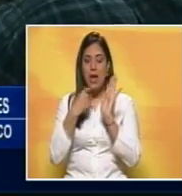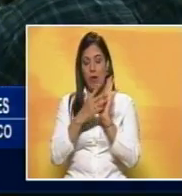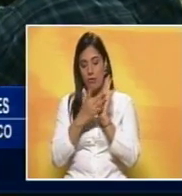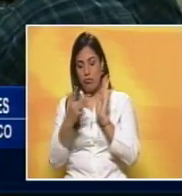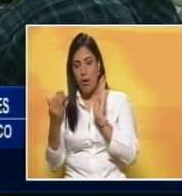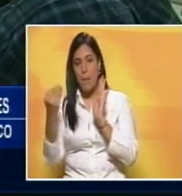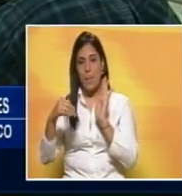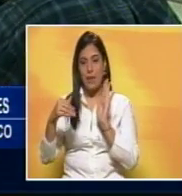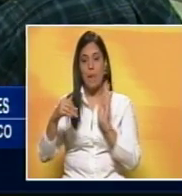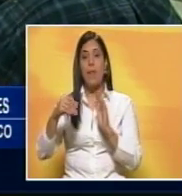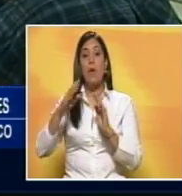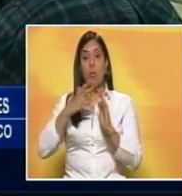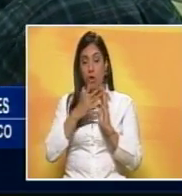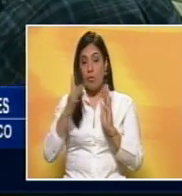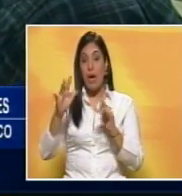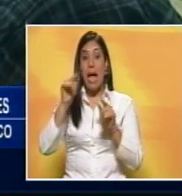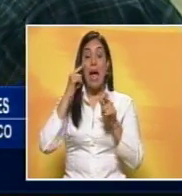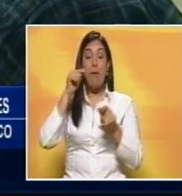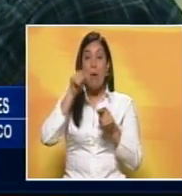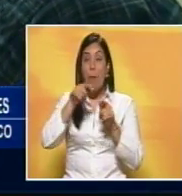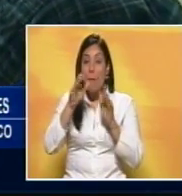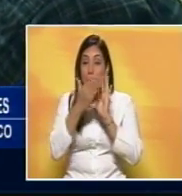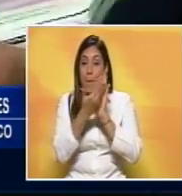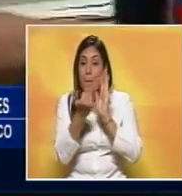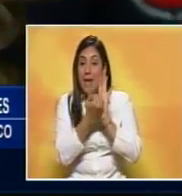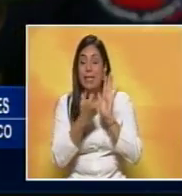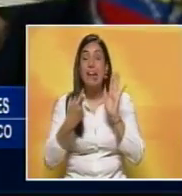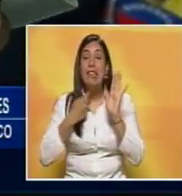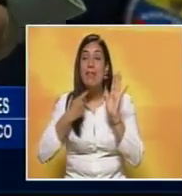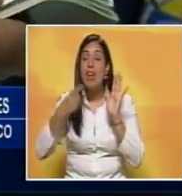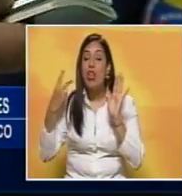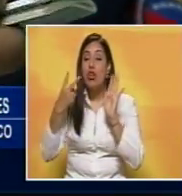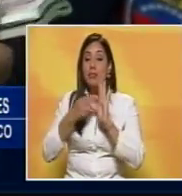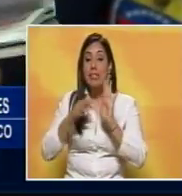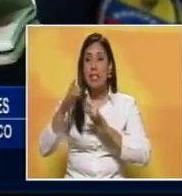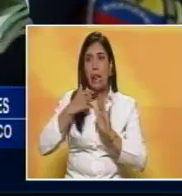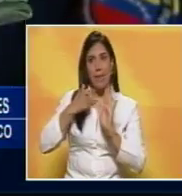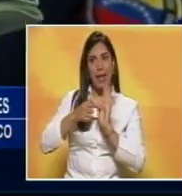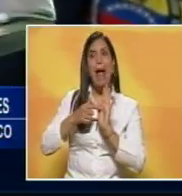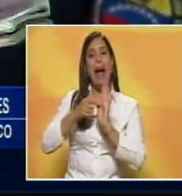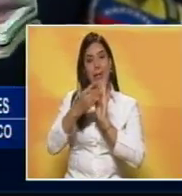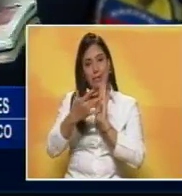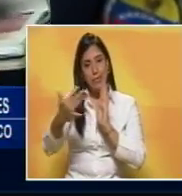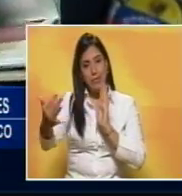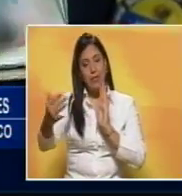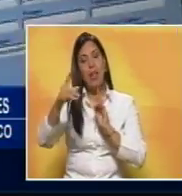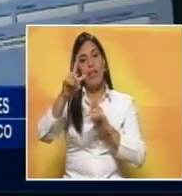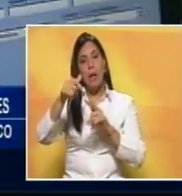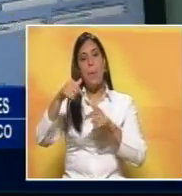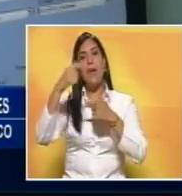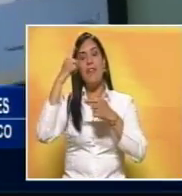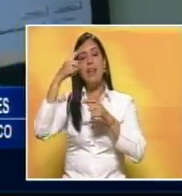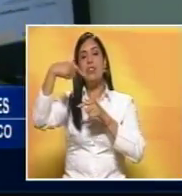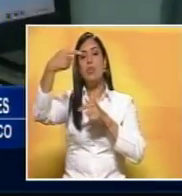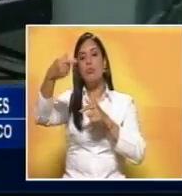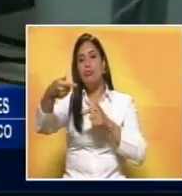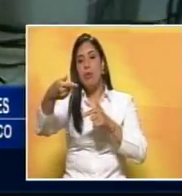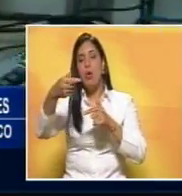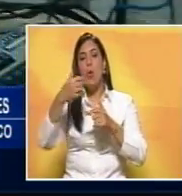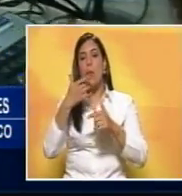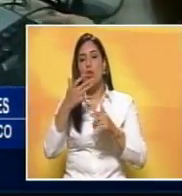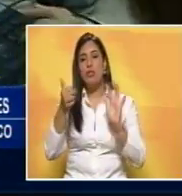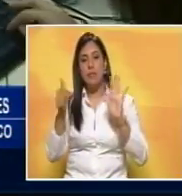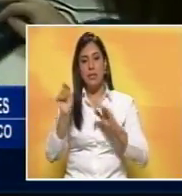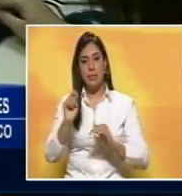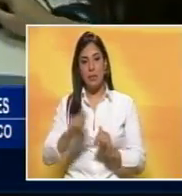que se podrán prorrogar aquellos pasaportes vencidos desde el año 2015, como también los que tengan fecha de vencimiento en los